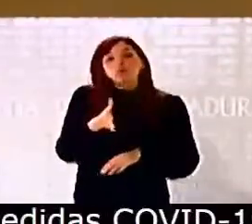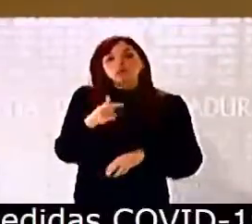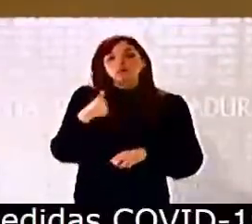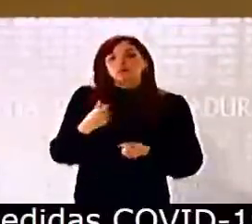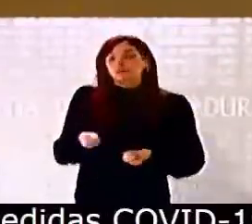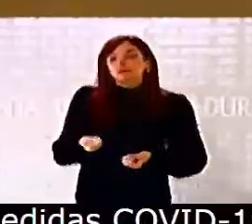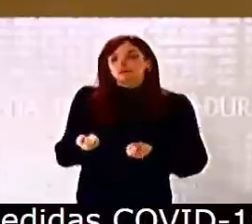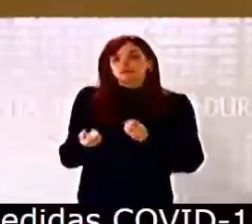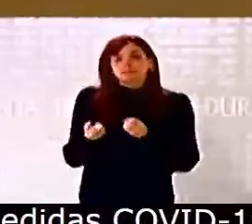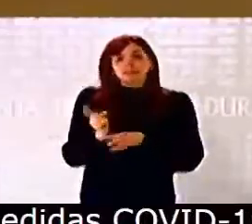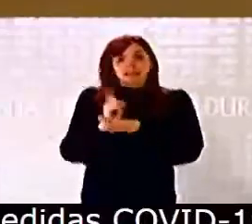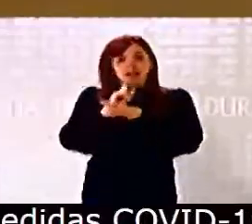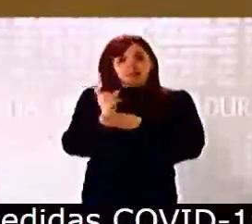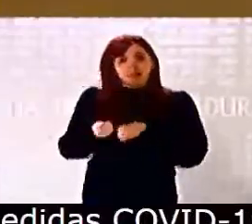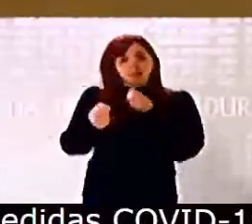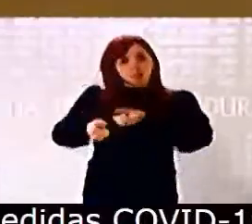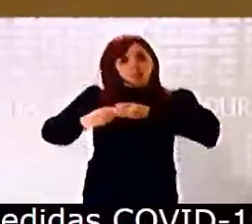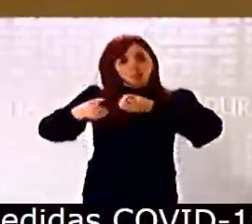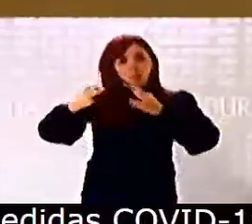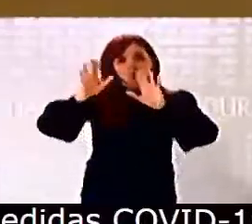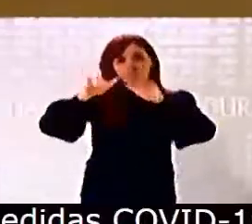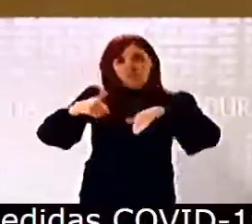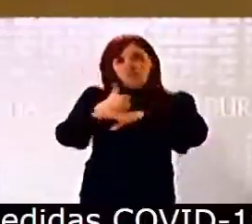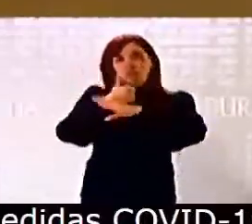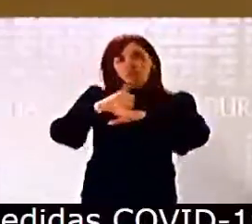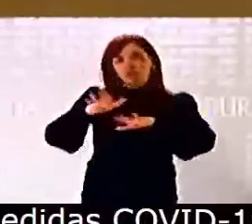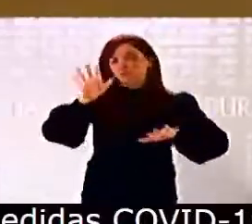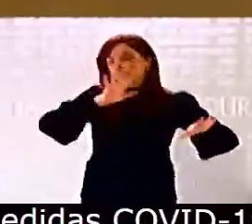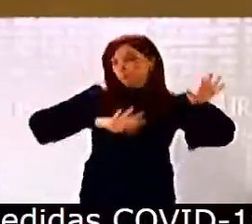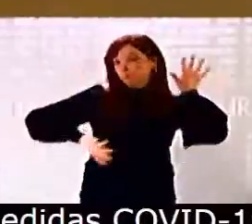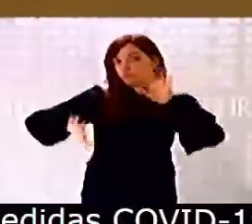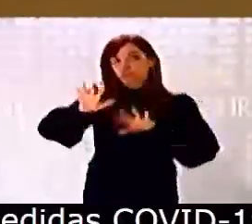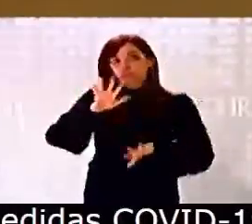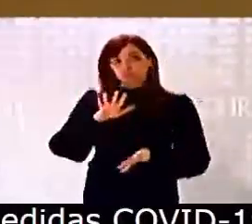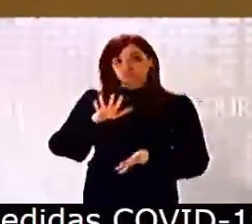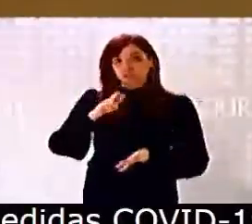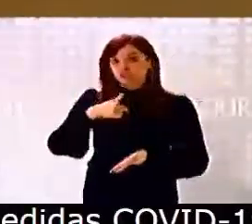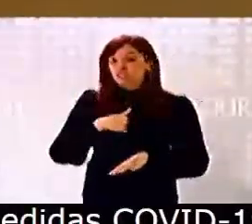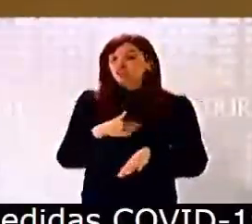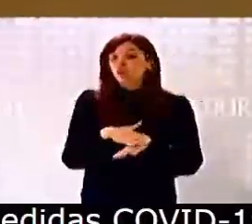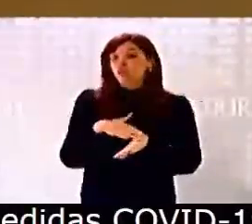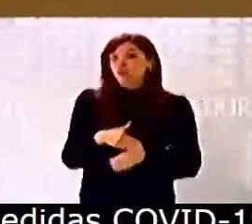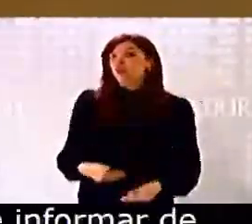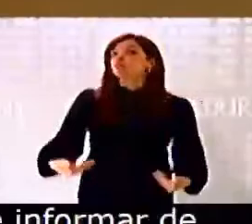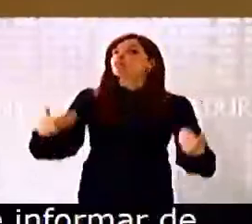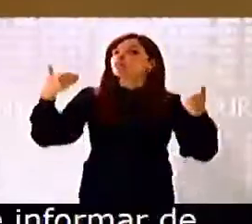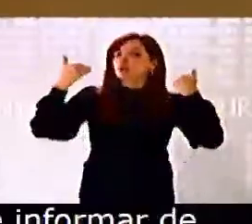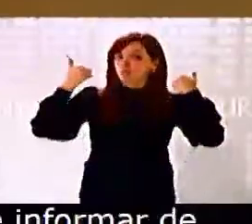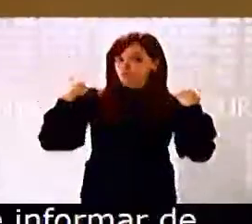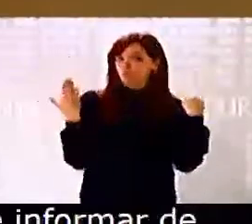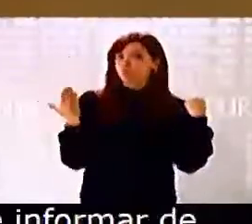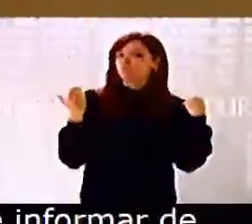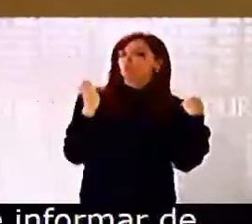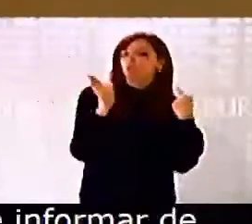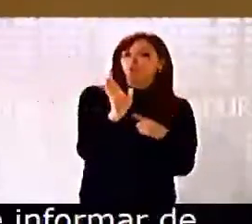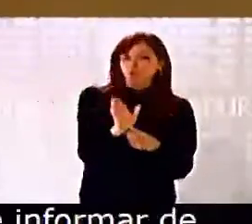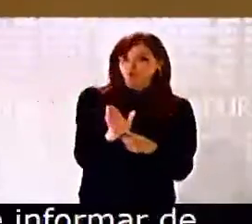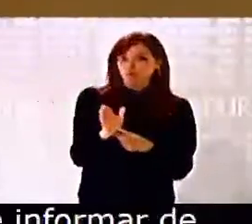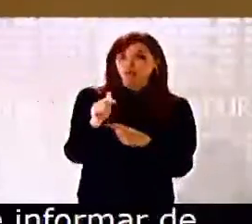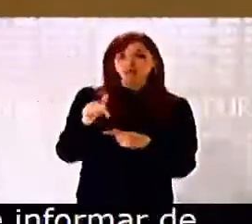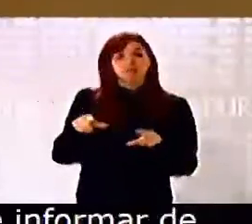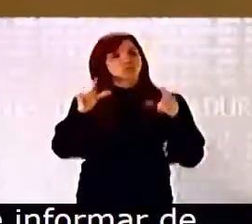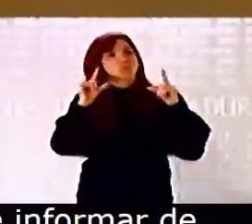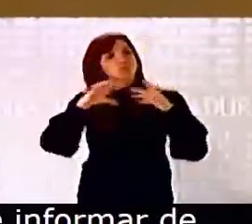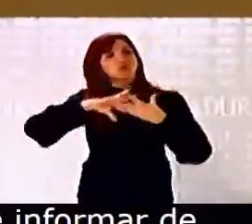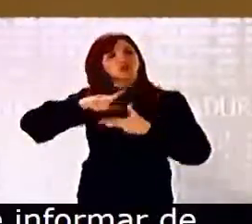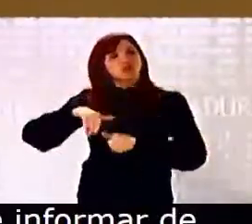precipitada es confundir a los ciudadanos. Y yo, como responsable de este Gobierno, no estoy aquí para generar titulares de las